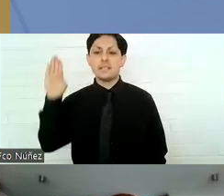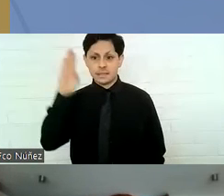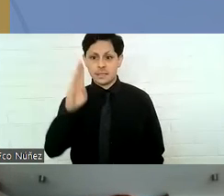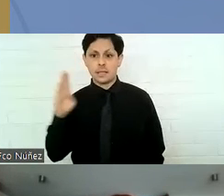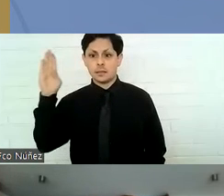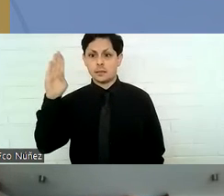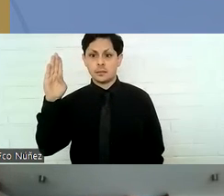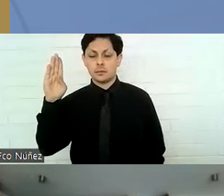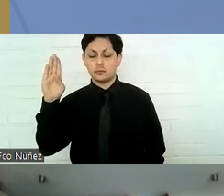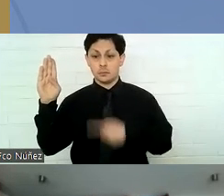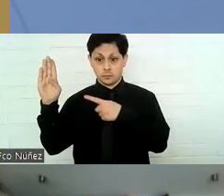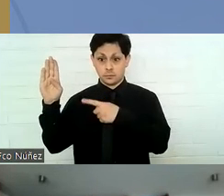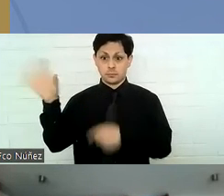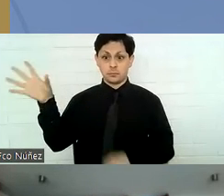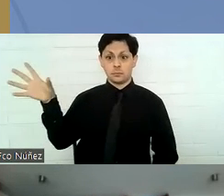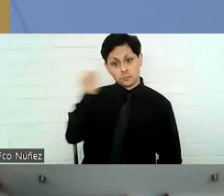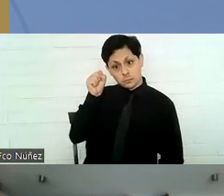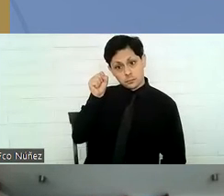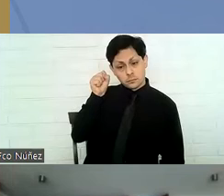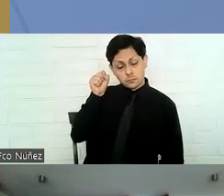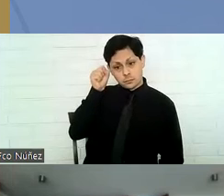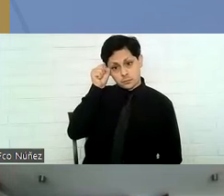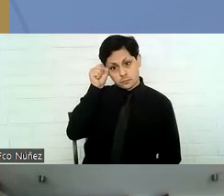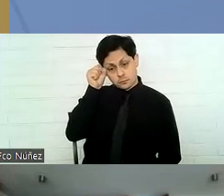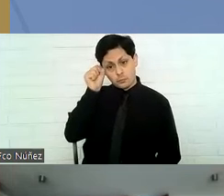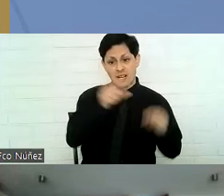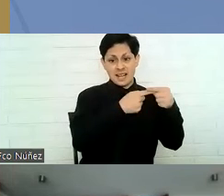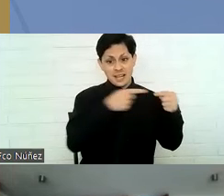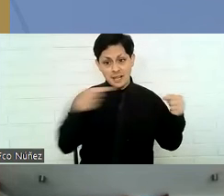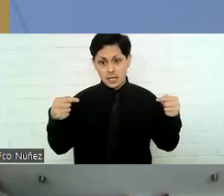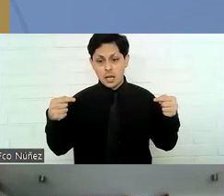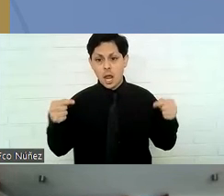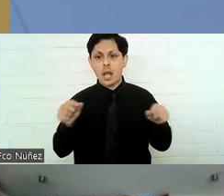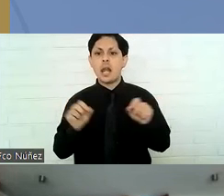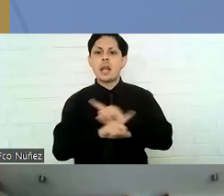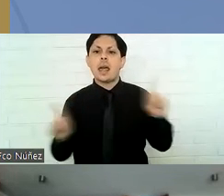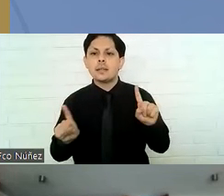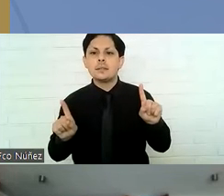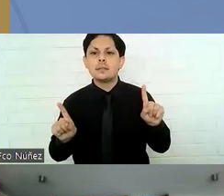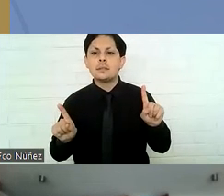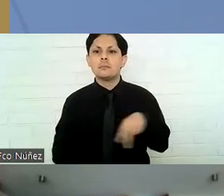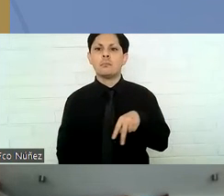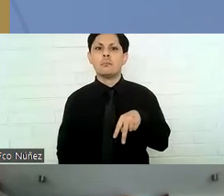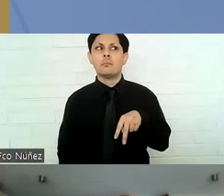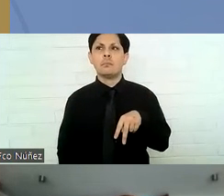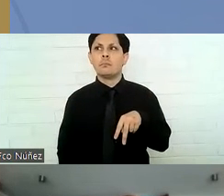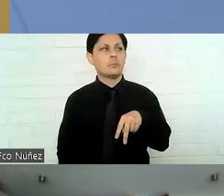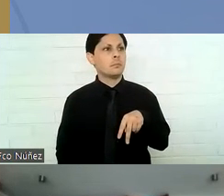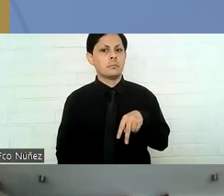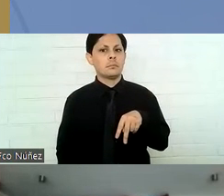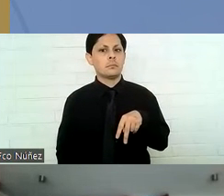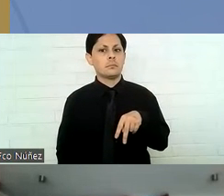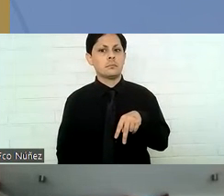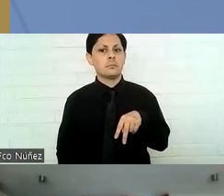absolutamente capturada por la línea institucional. Nadie se mueve, ¿sí? Y todo el mundo hace lo que